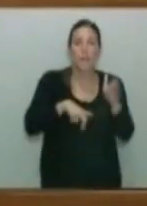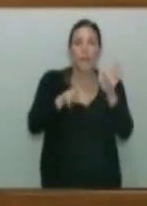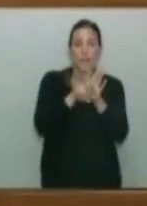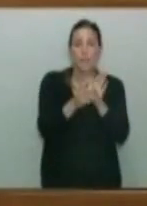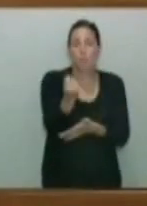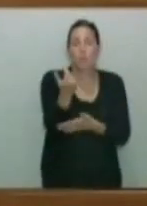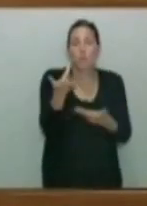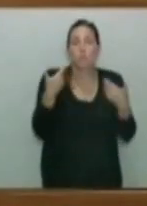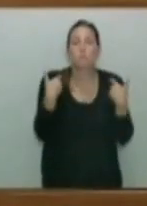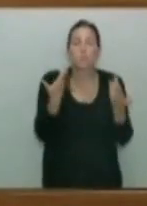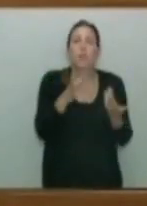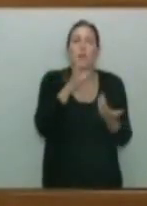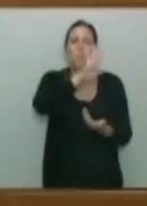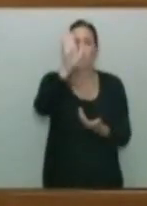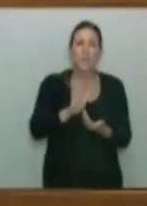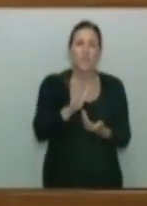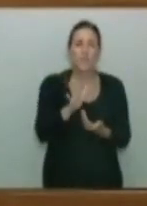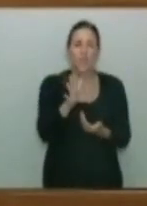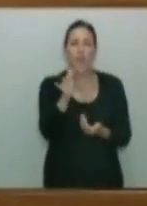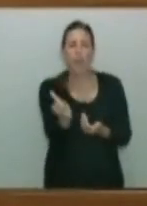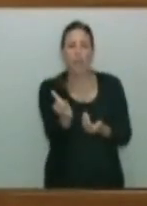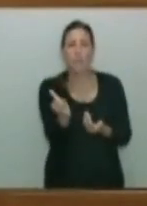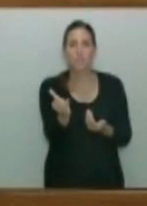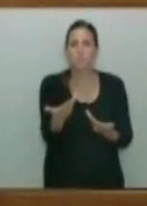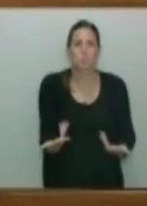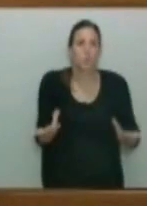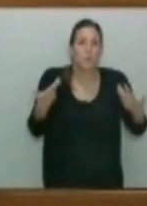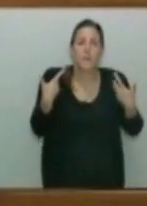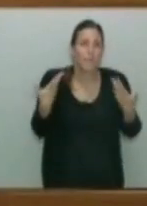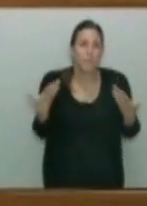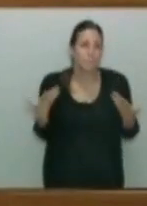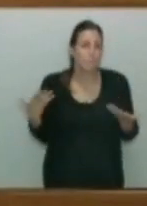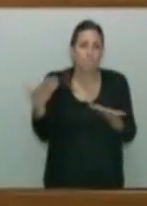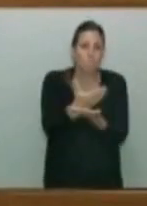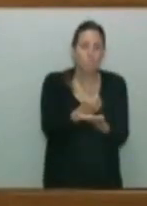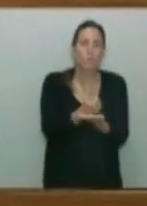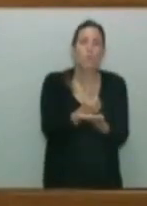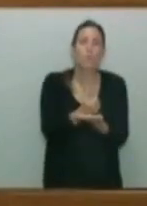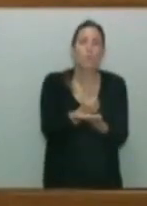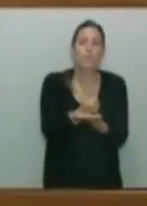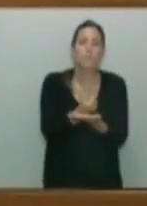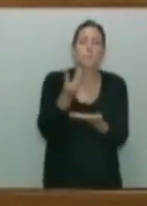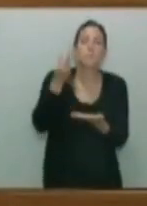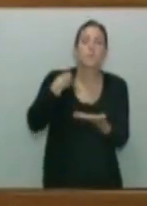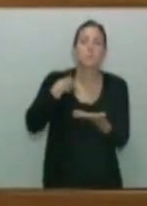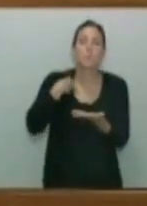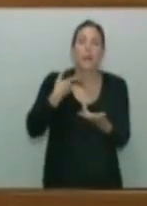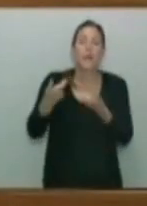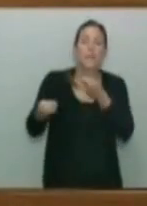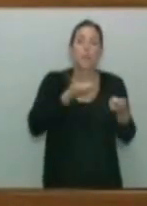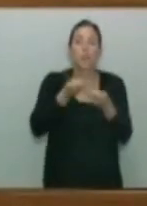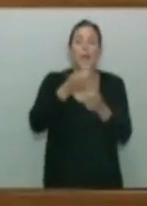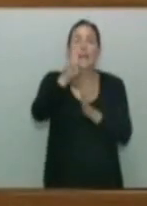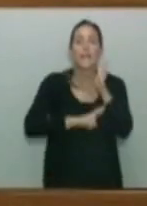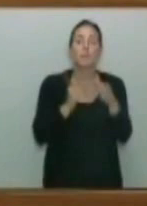Desde luego nos parece que tenemos toda la legitimidad o mucha más legitimidad de la que para regular el régimen